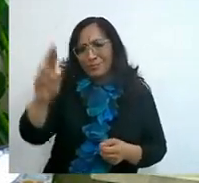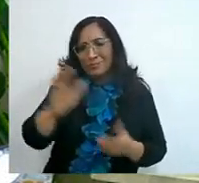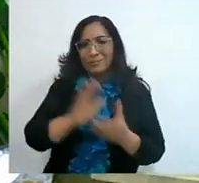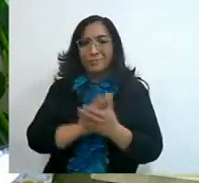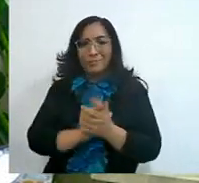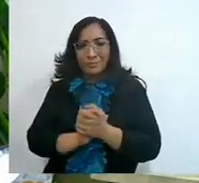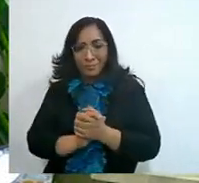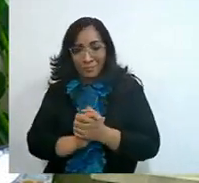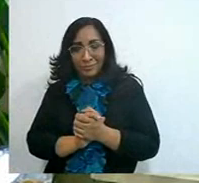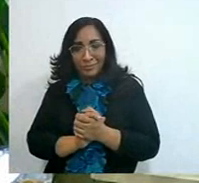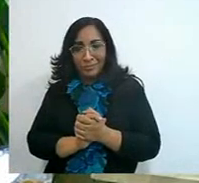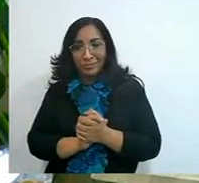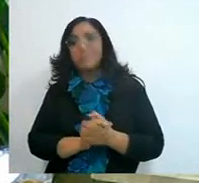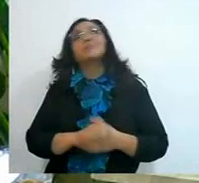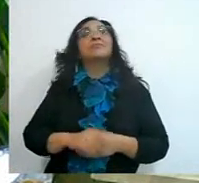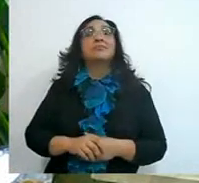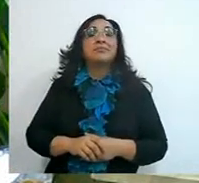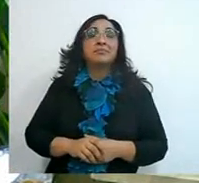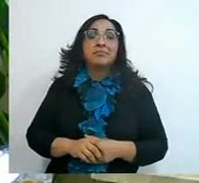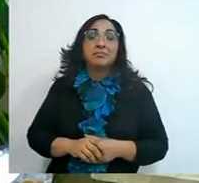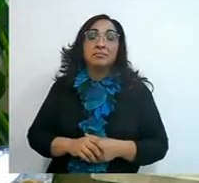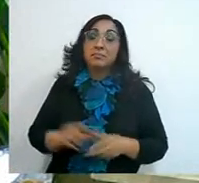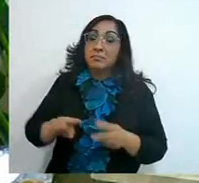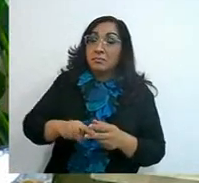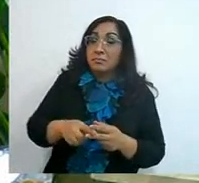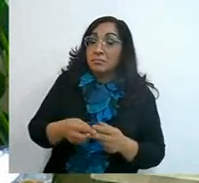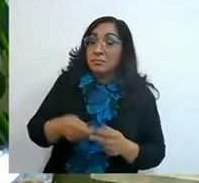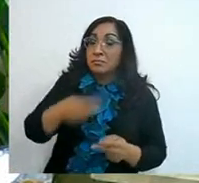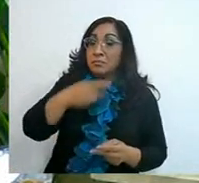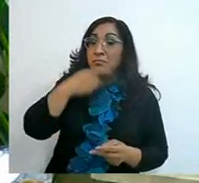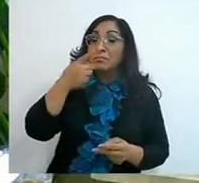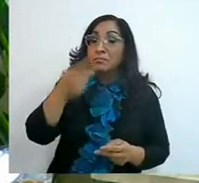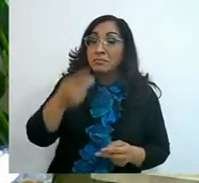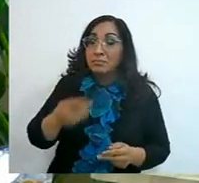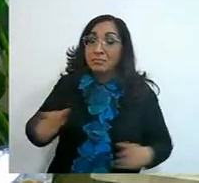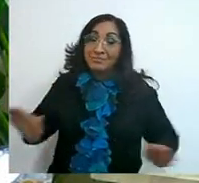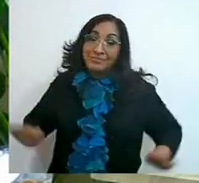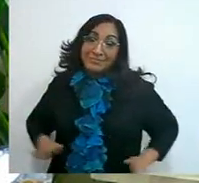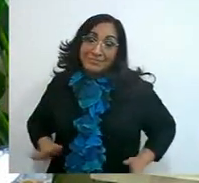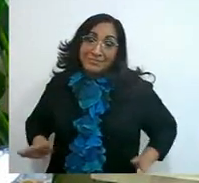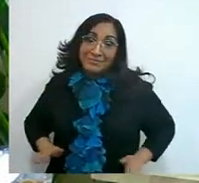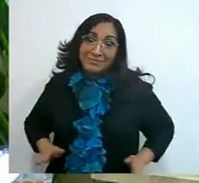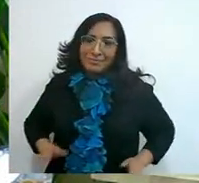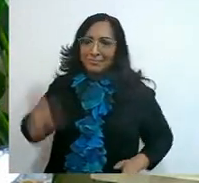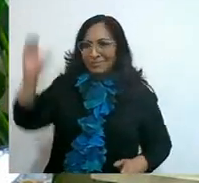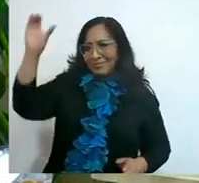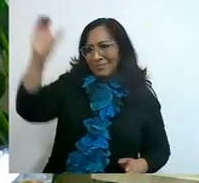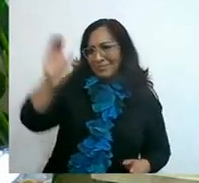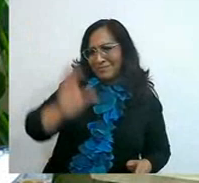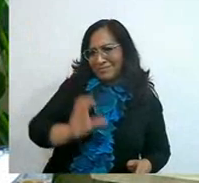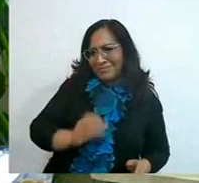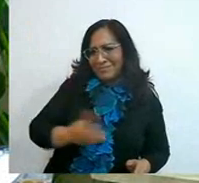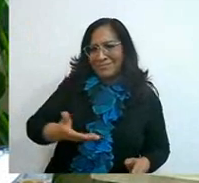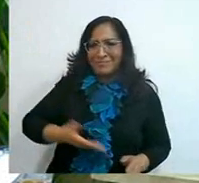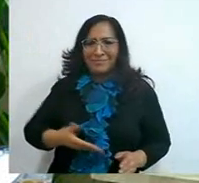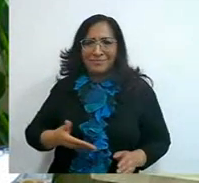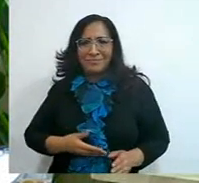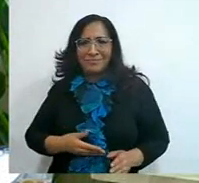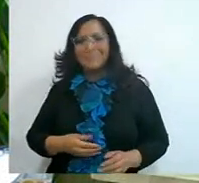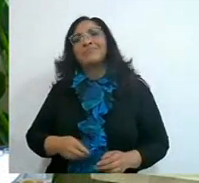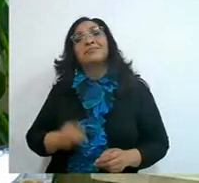marido, para llegar a ser una mujer virtuosa. Y empieza a hablar de las características tan feas que tenemos las